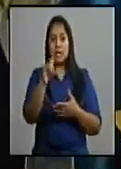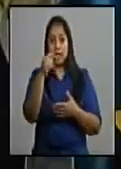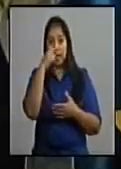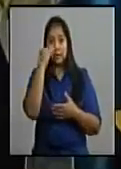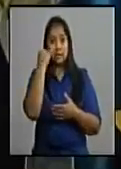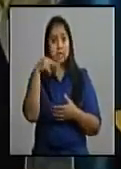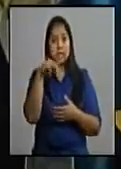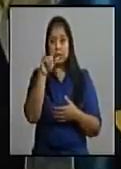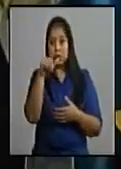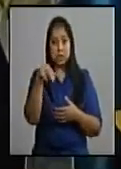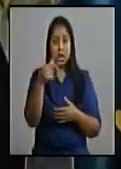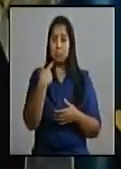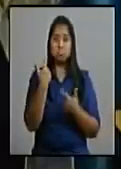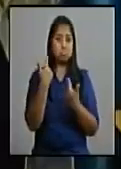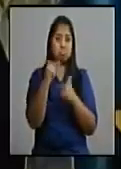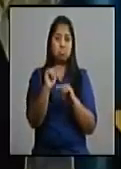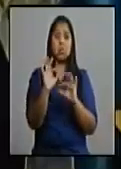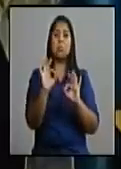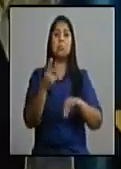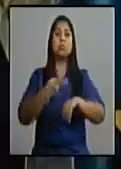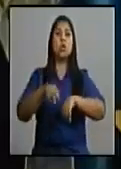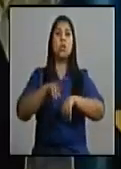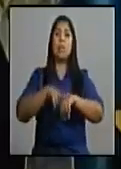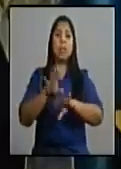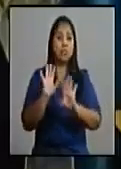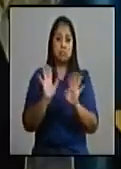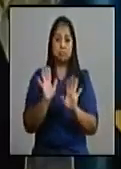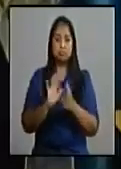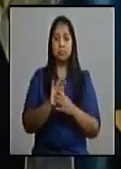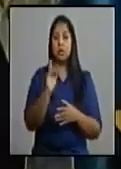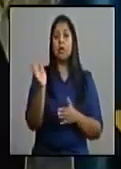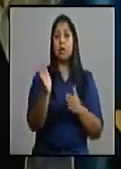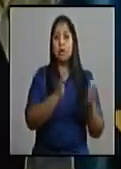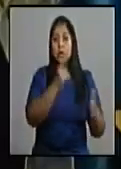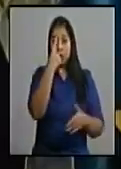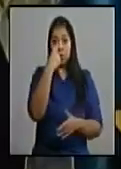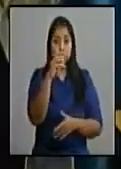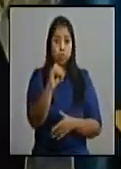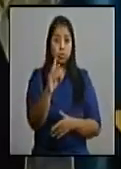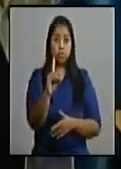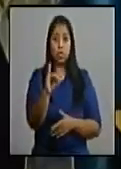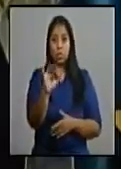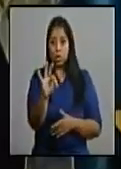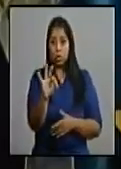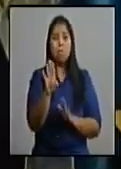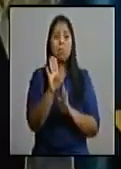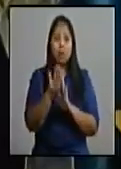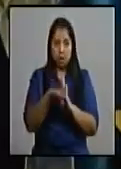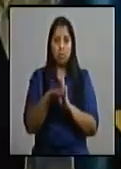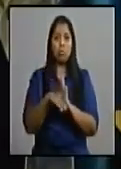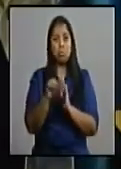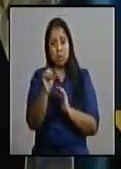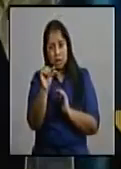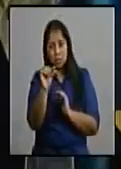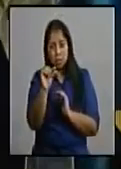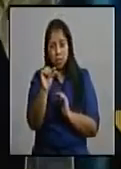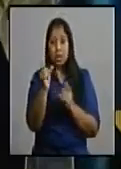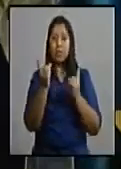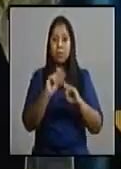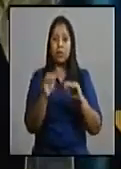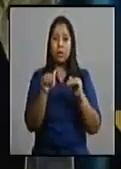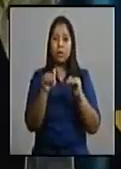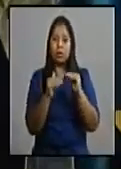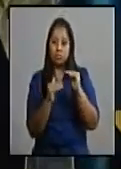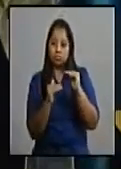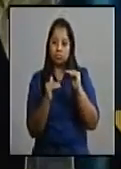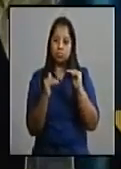están en límites normales. El sodio ligeramente bajo, pero se está compensando